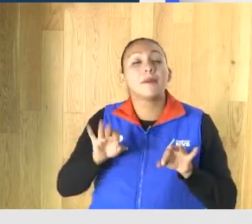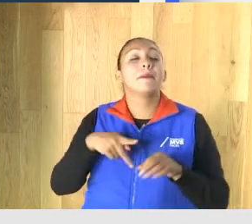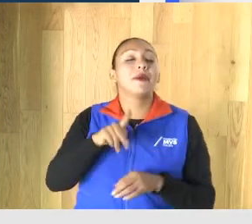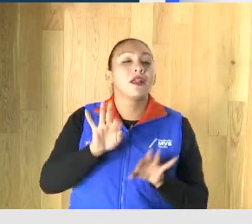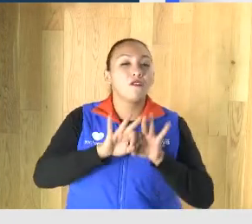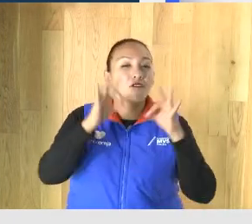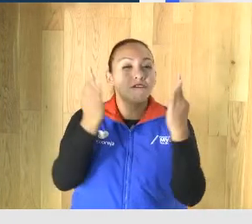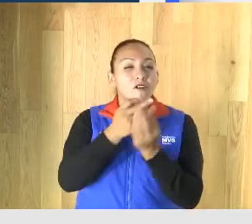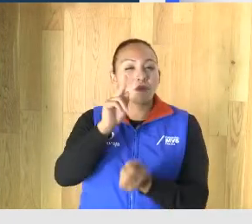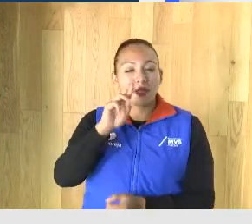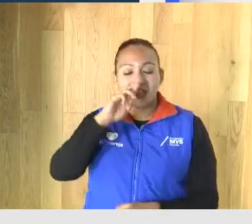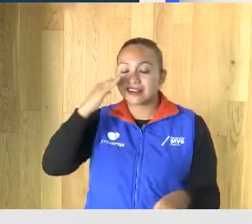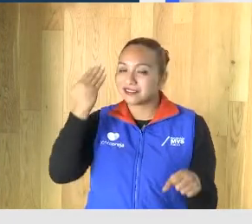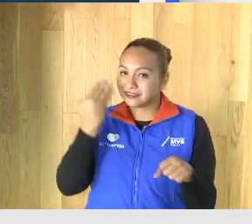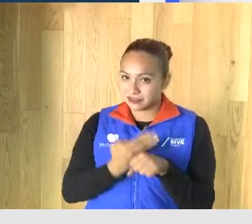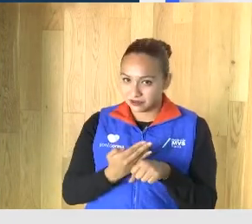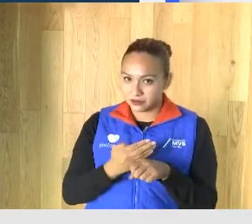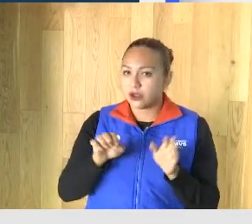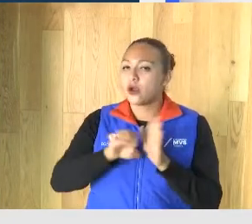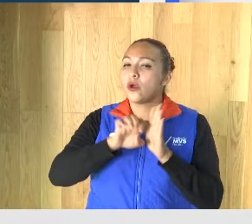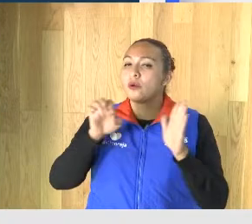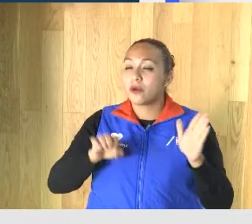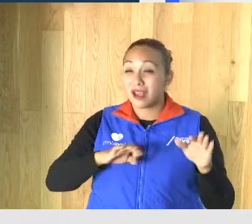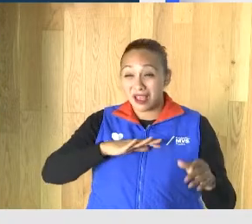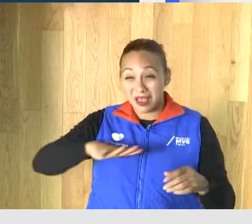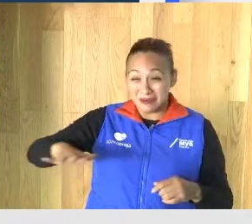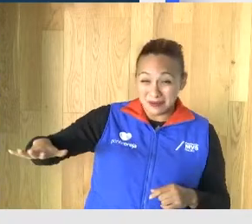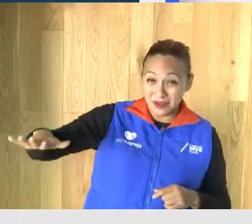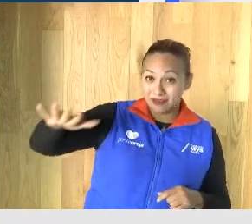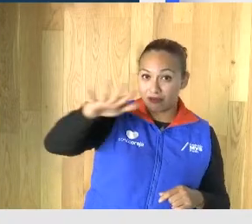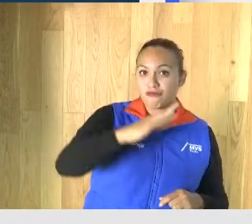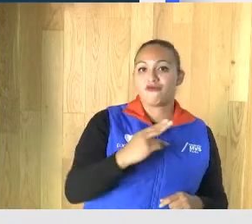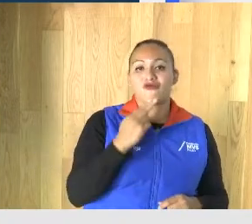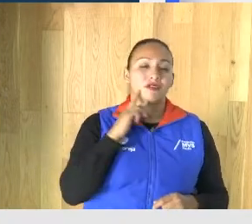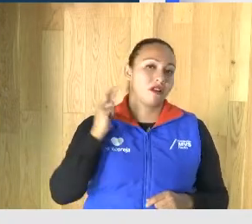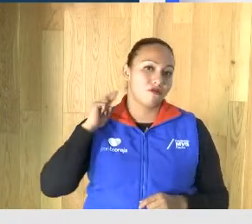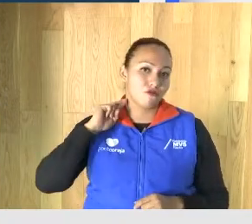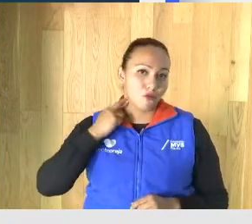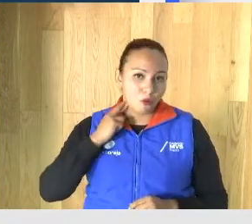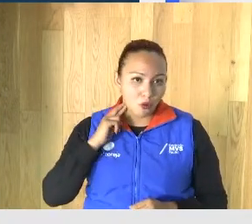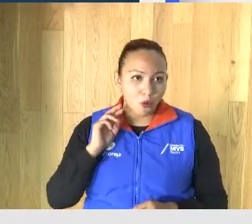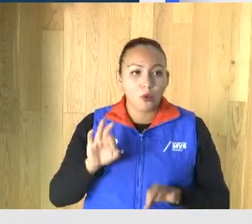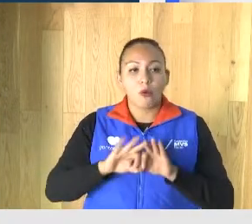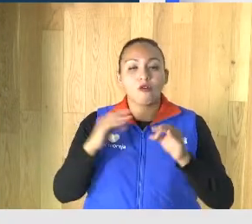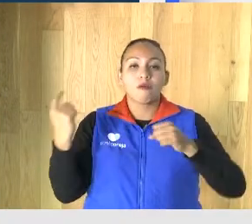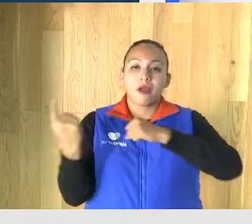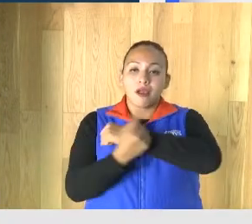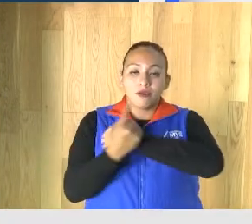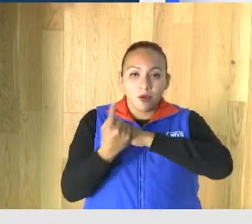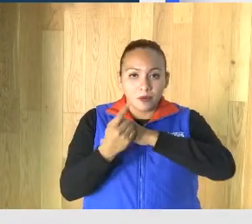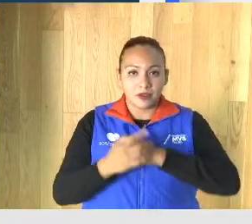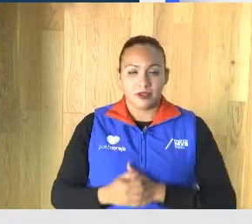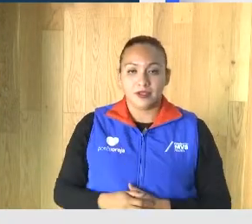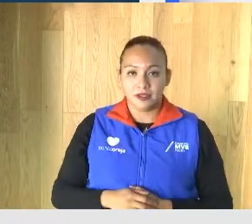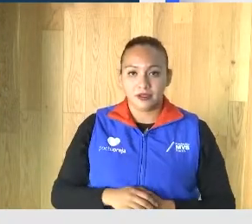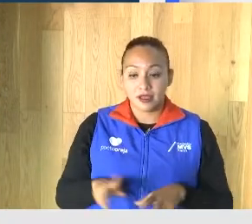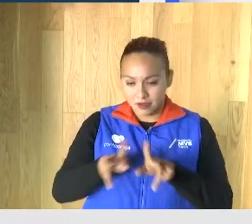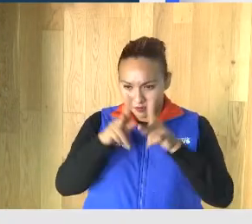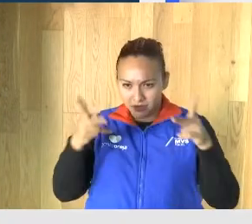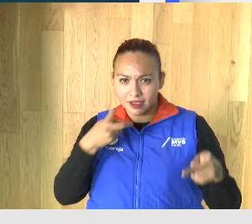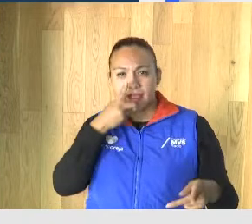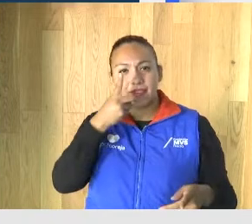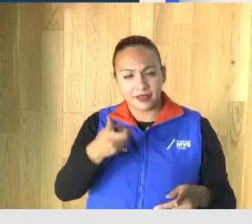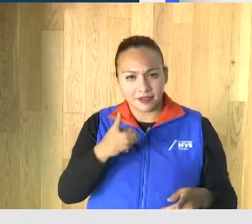responsable, ¿no? Toda la robotización y automatización. Fijaros que según el World Economic Forum,